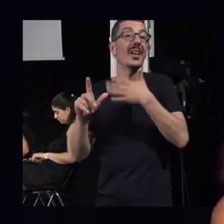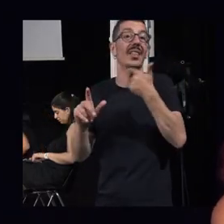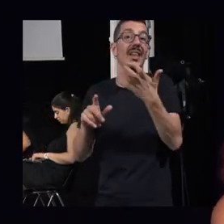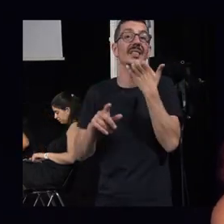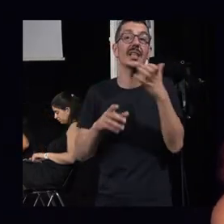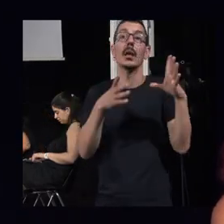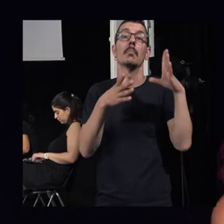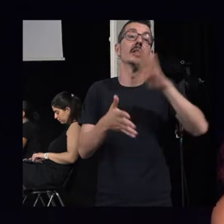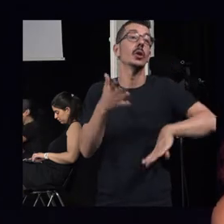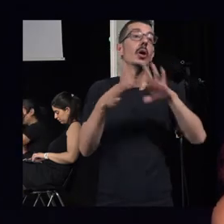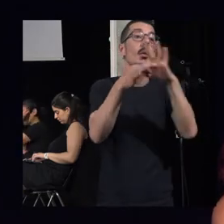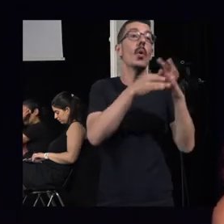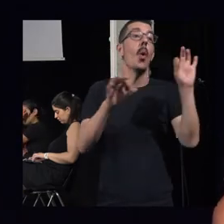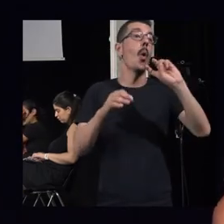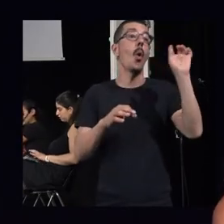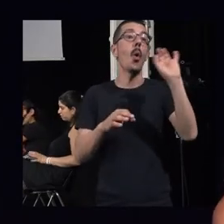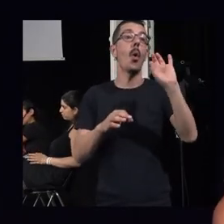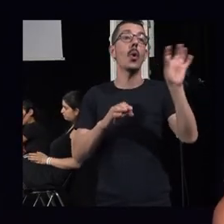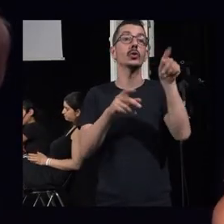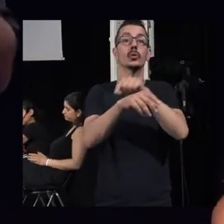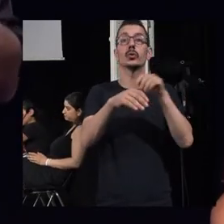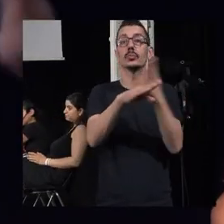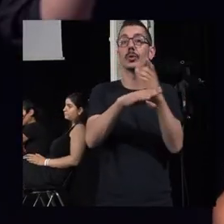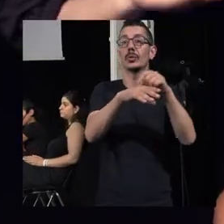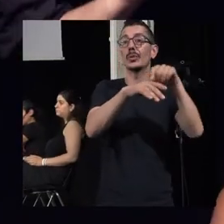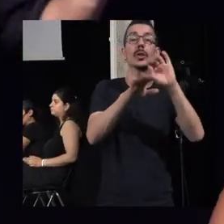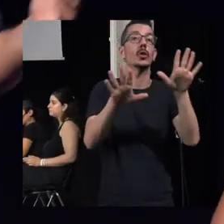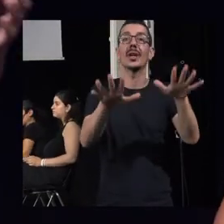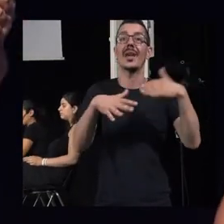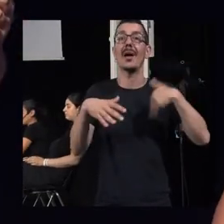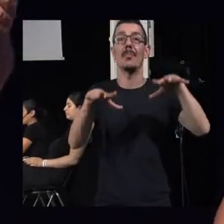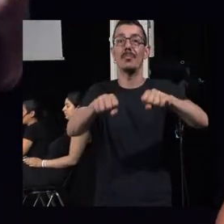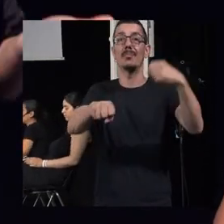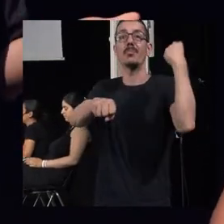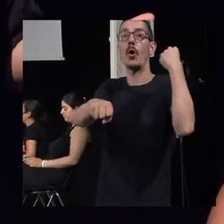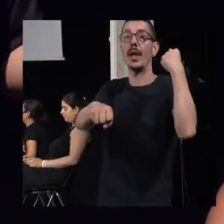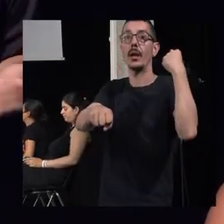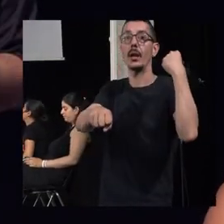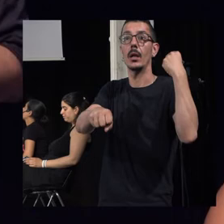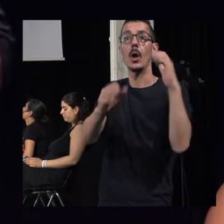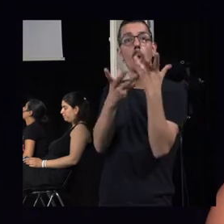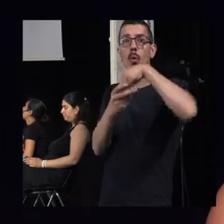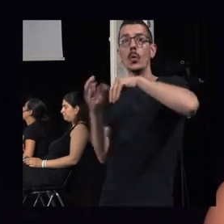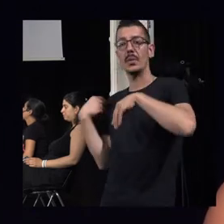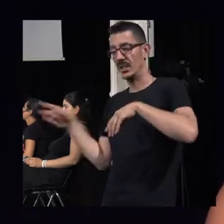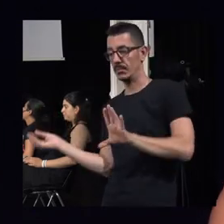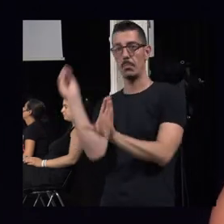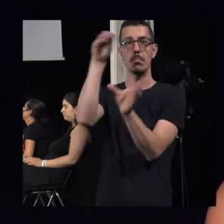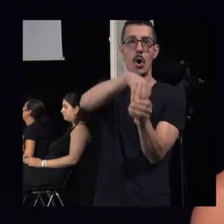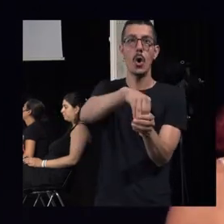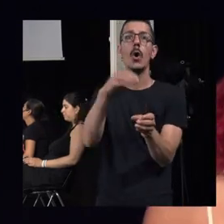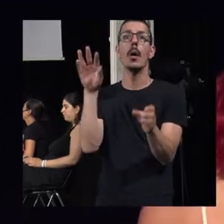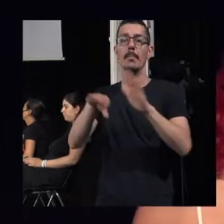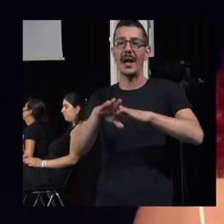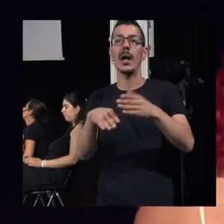autodenominen gobiernos al cambio, cuenten con las personas gitanas disidentes para establecer políticas queer, ¿no? Y para